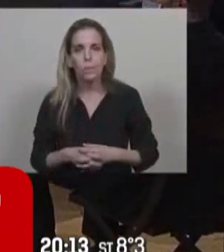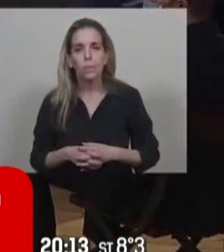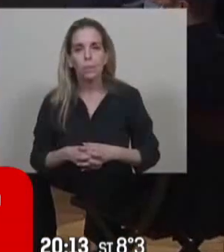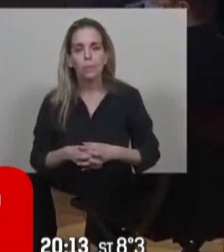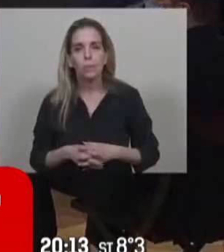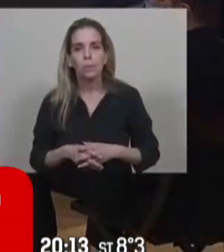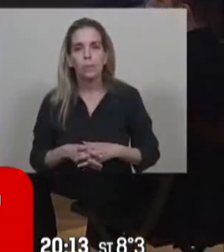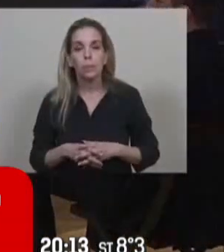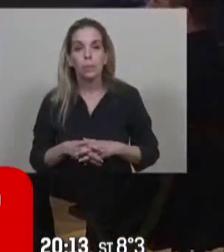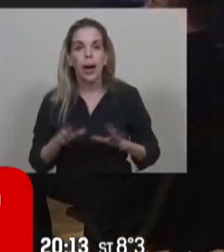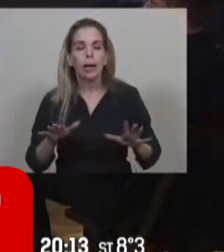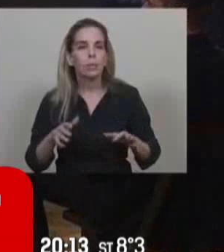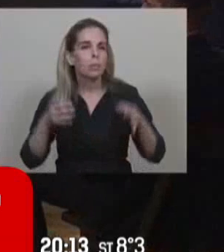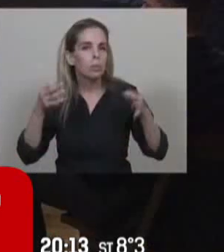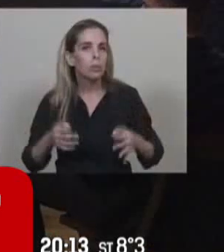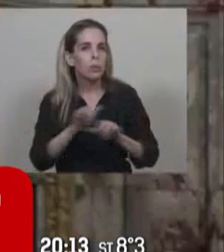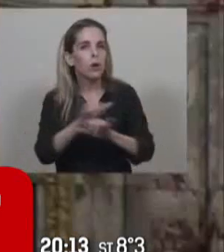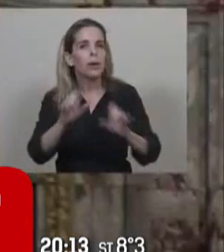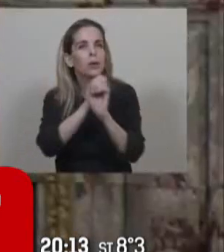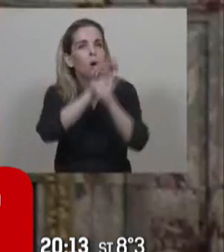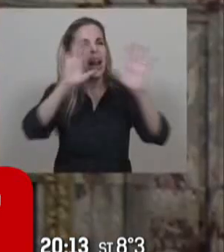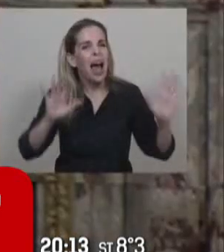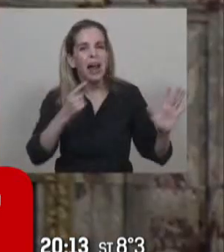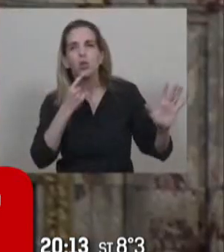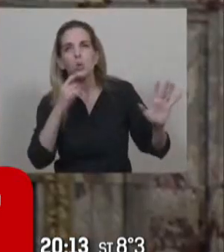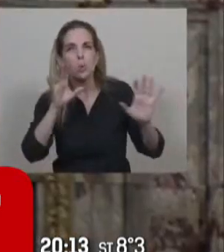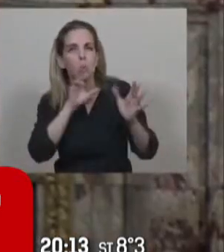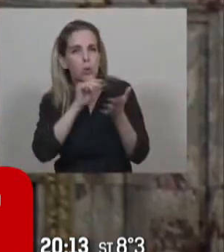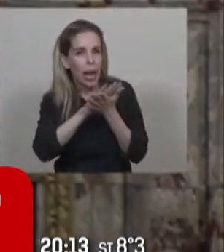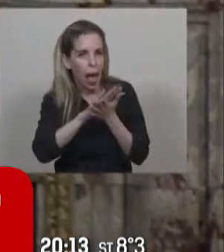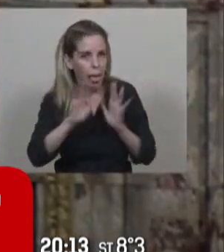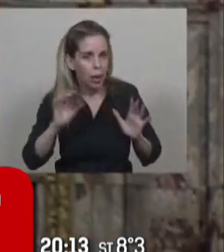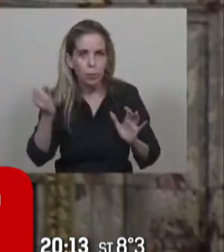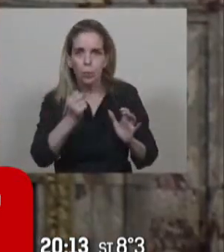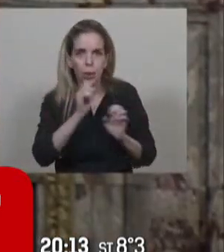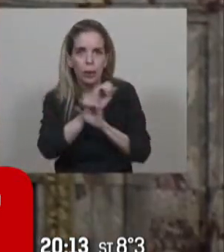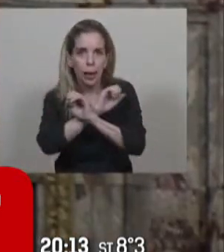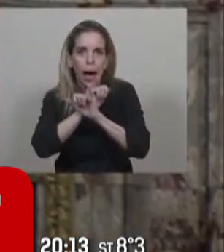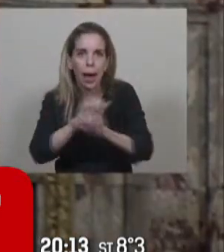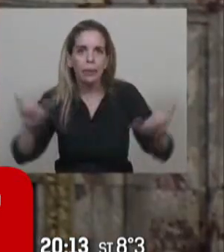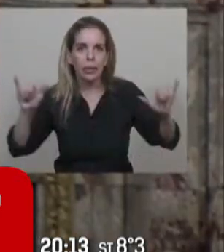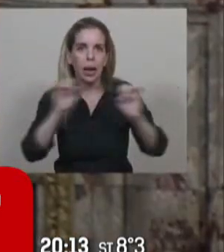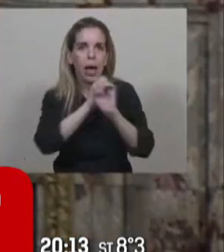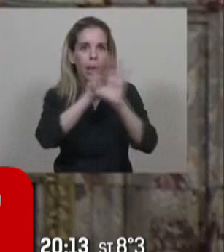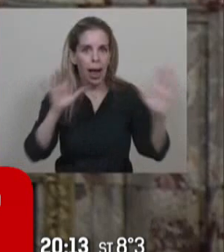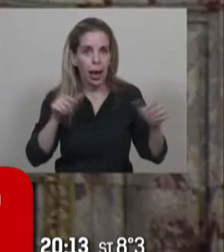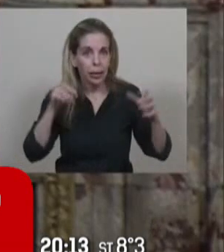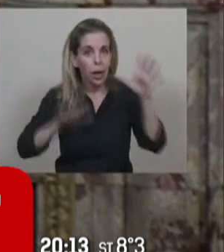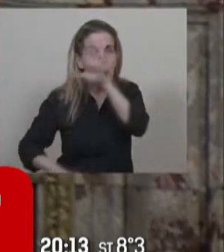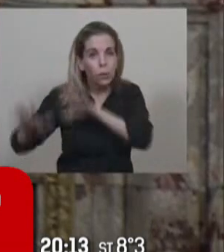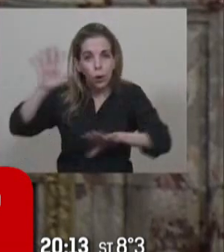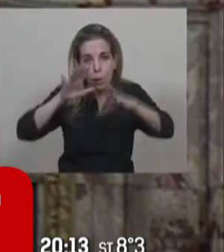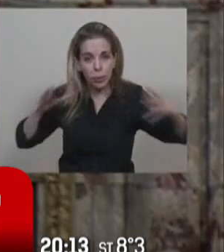nadie siembre dudas, es necesario dejar expresamente aclarado que la conformación de esta nueva